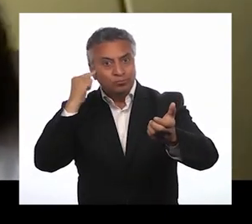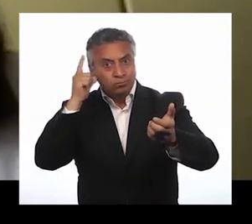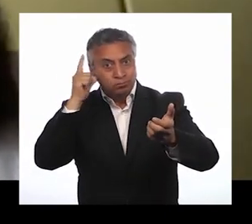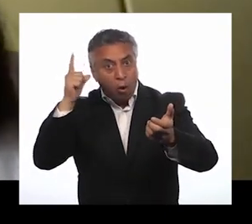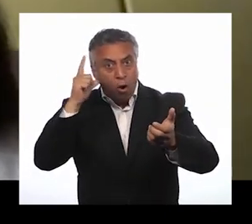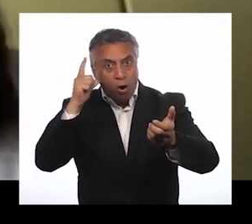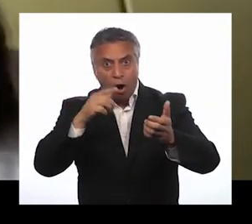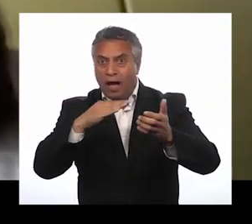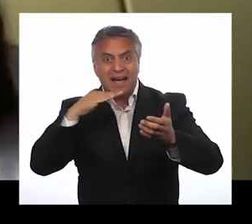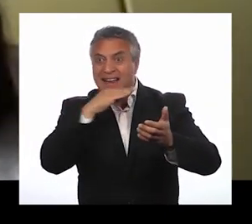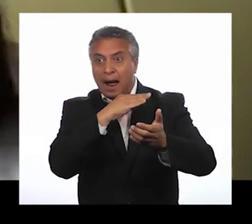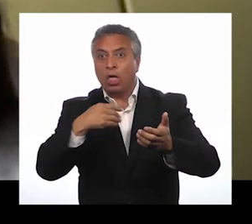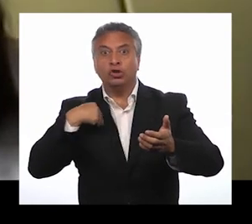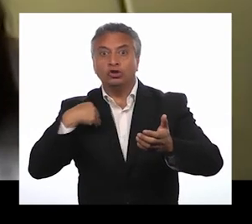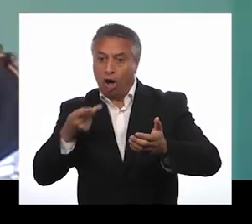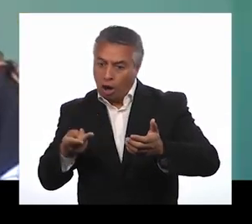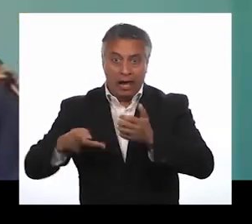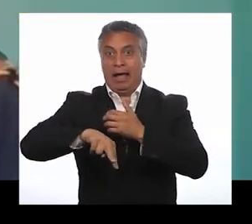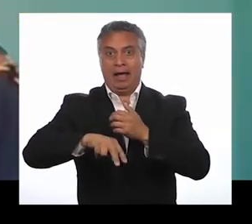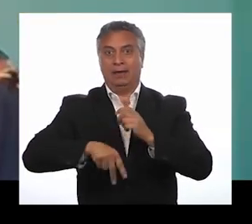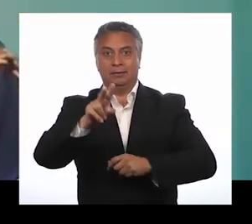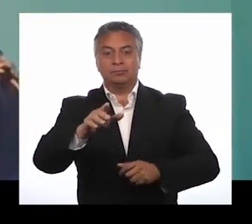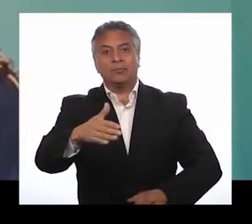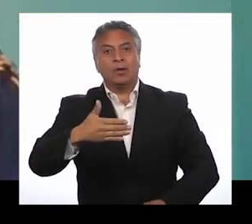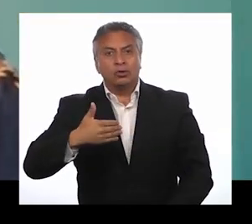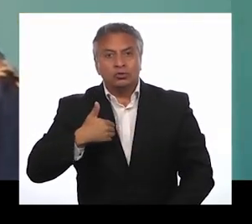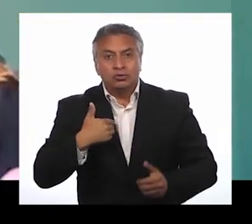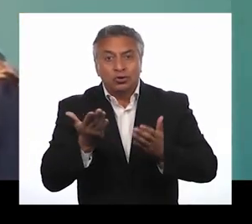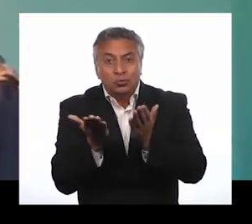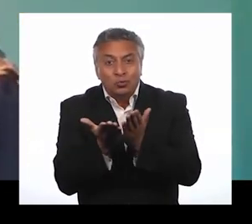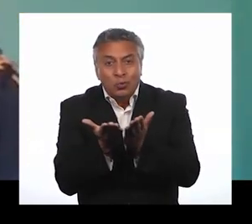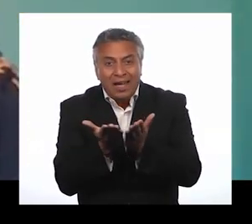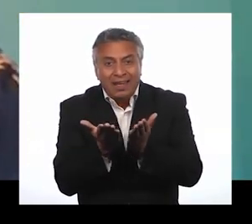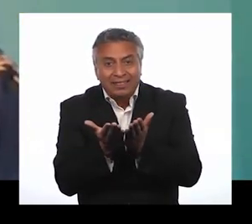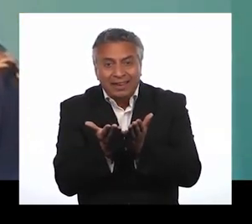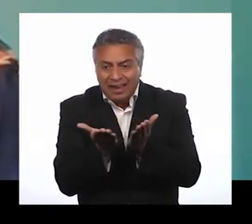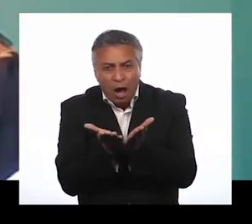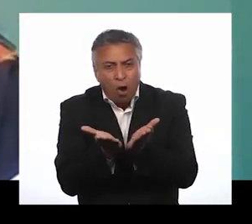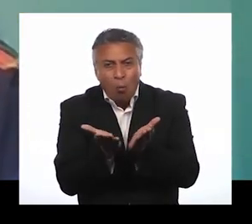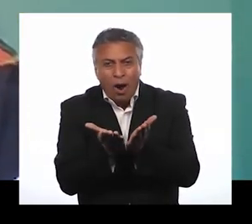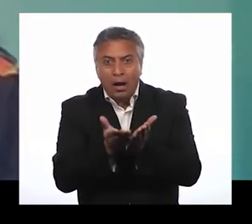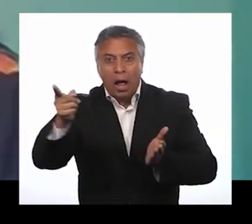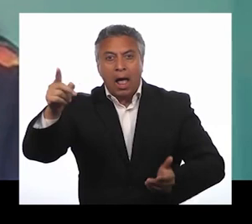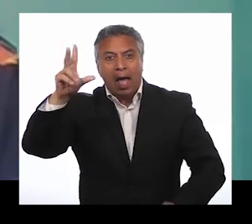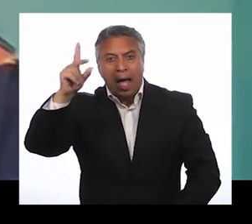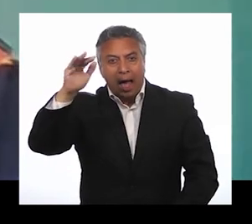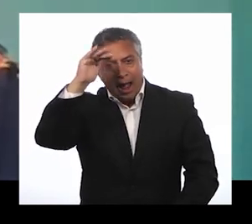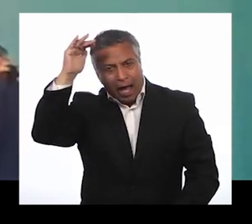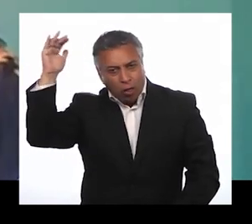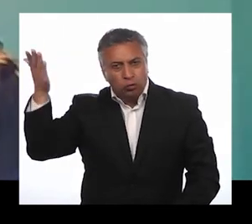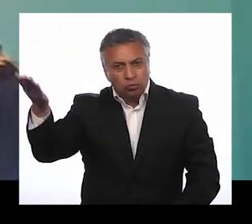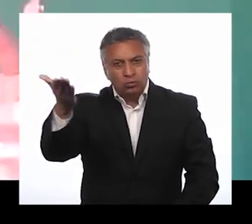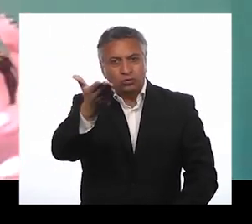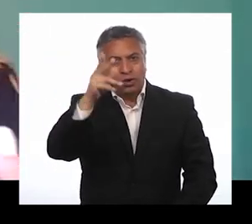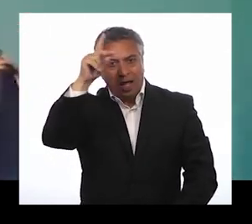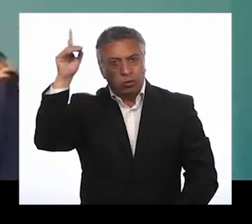Pero todo fue muy rápido, así muy rápido. Somos estudiantes, éramos niñas chicas, ellos eran adultos con capacitación,